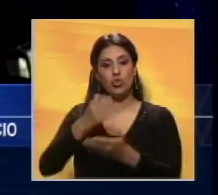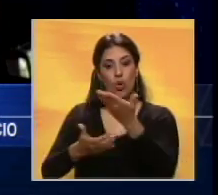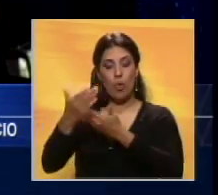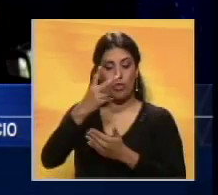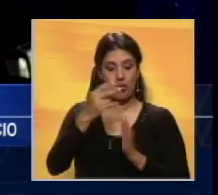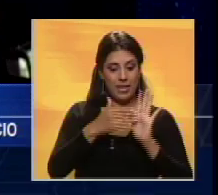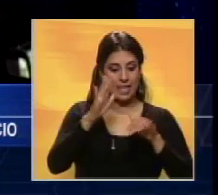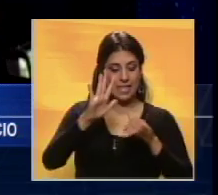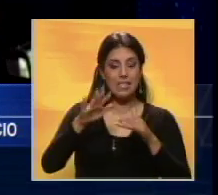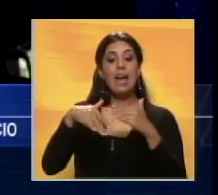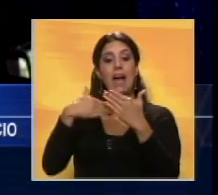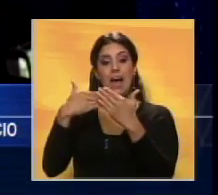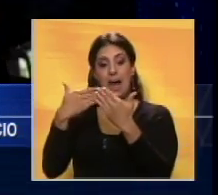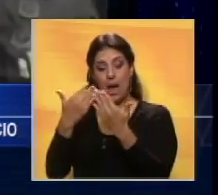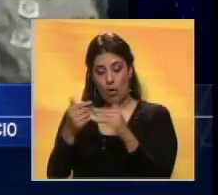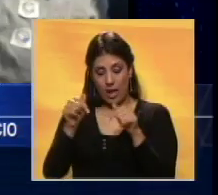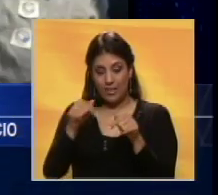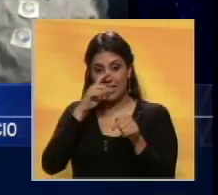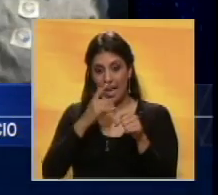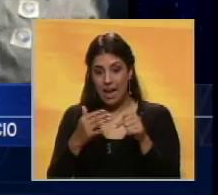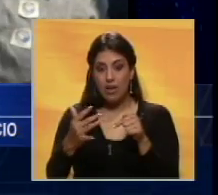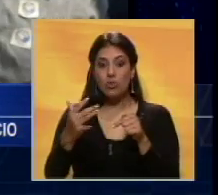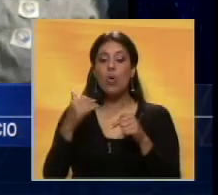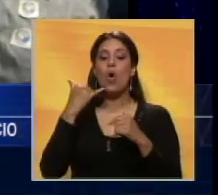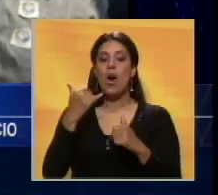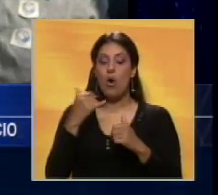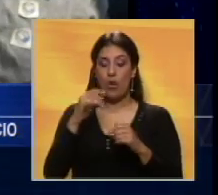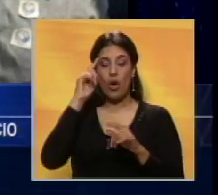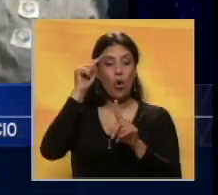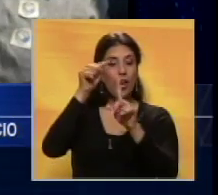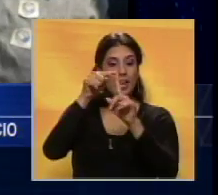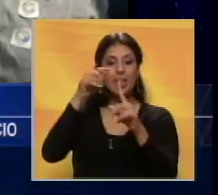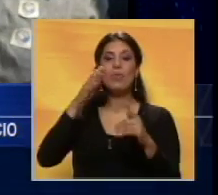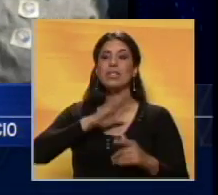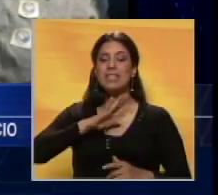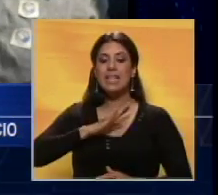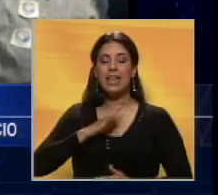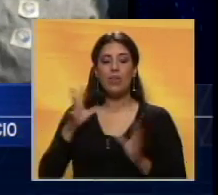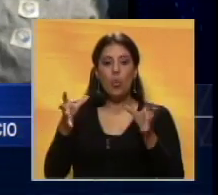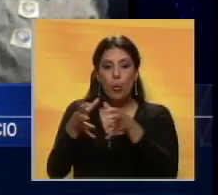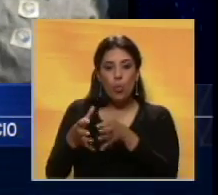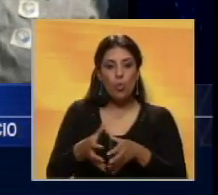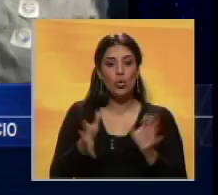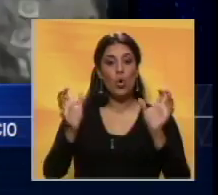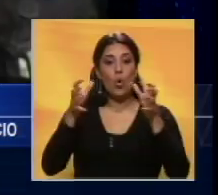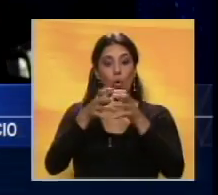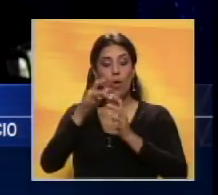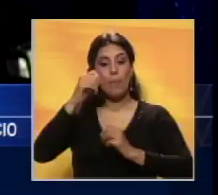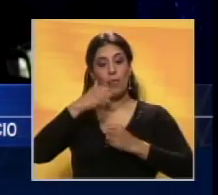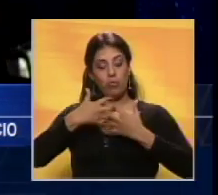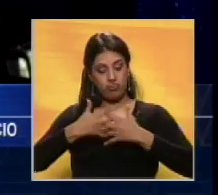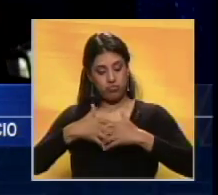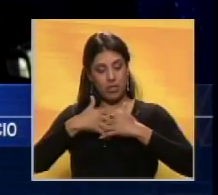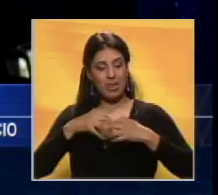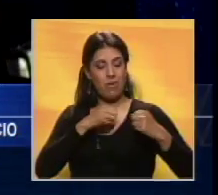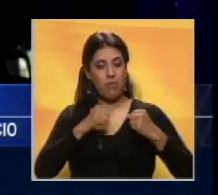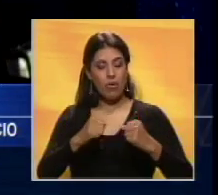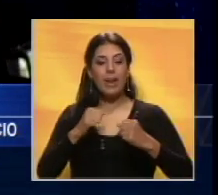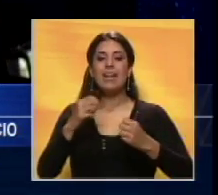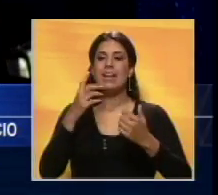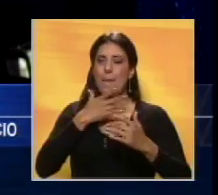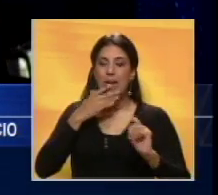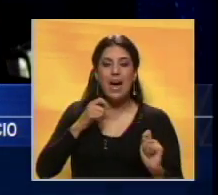entre 2015 y el presente año. Entre los objetivos que persigue en conjunto con el equipo de Fuerza Empresarial, se